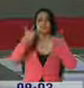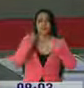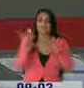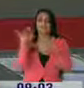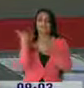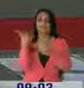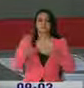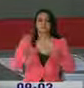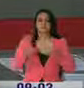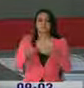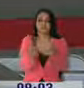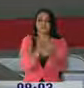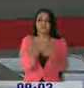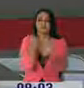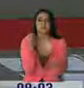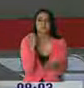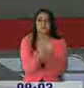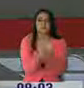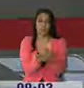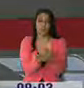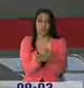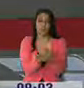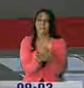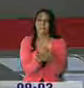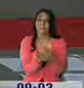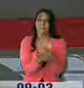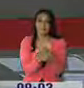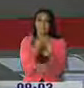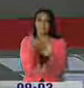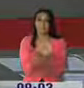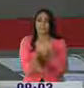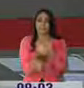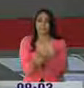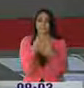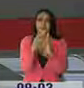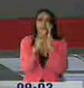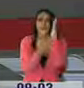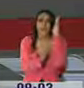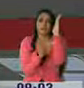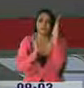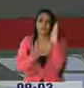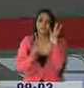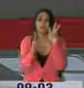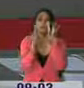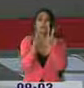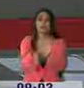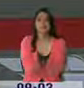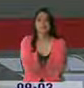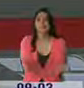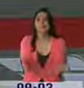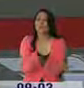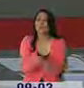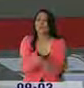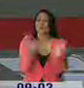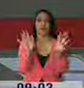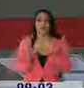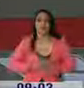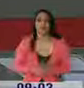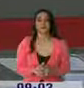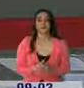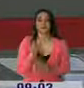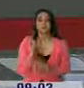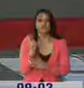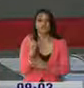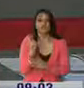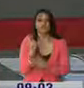competencia de entrega de pasaportes. Este proceso, pues los requisitos y el costo se mantienen exactamente igual, o sea,